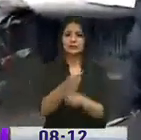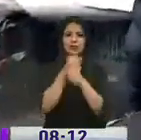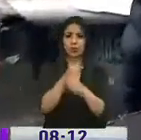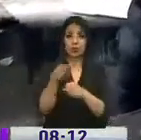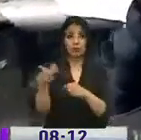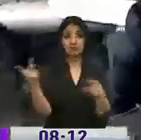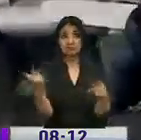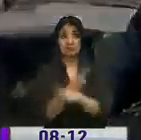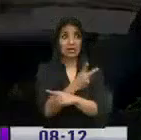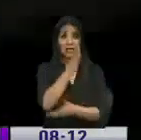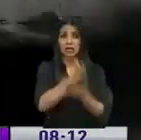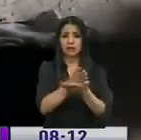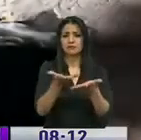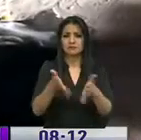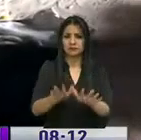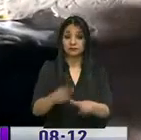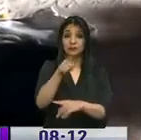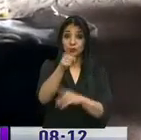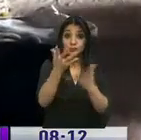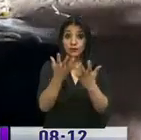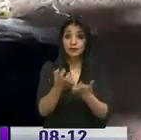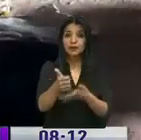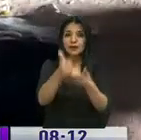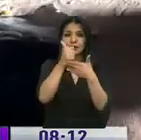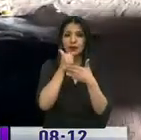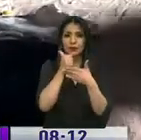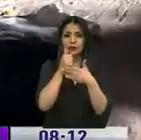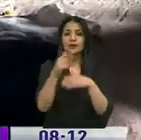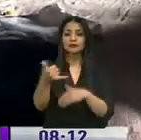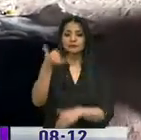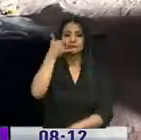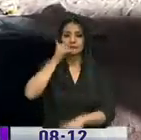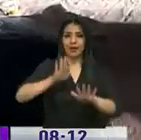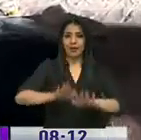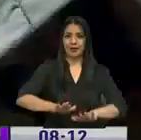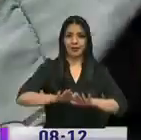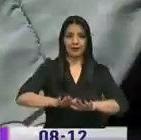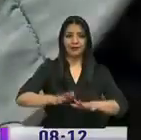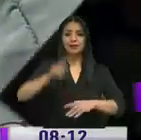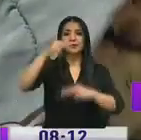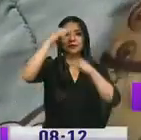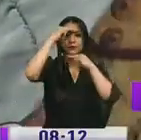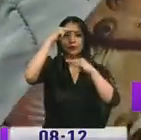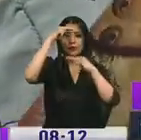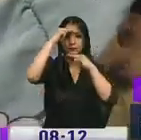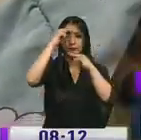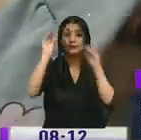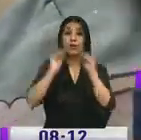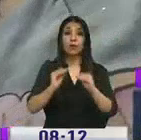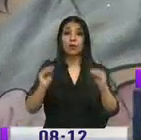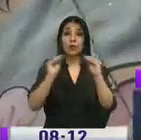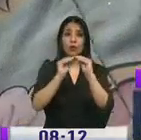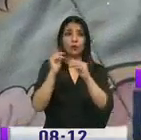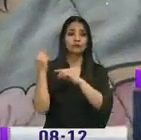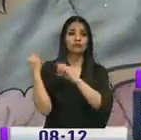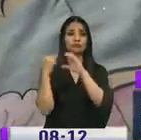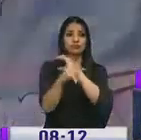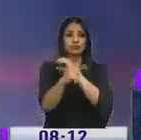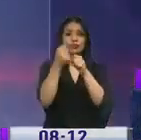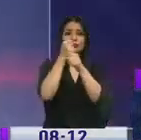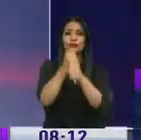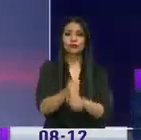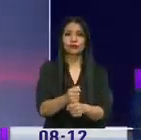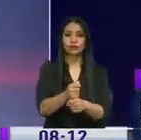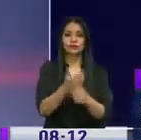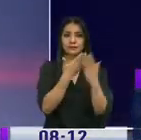inminente al que están expuestos. Si usted quiere ayudar, no dude en comunicarse con este medio de comunicación o puede comunicarse con la Fundación del Sector